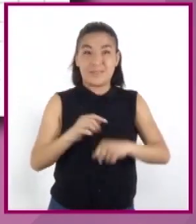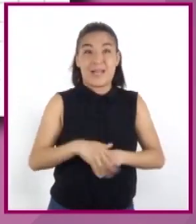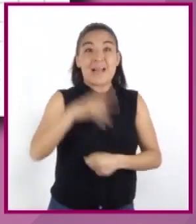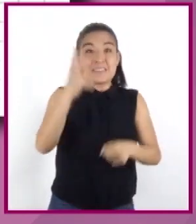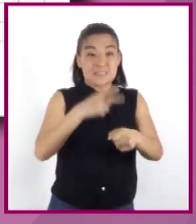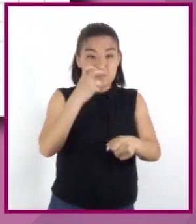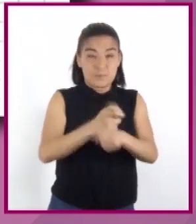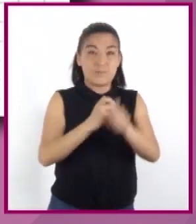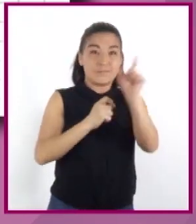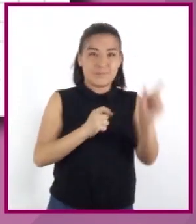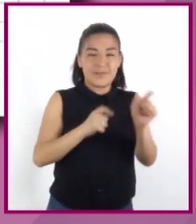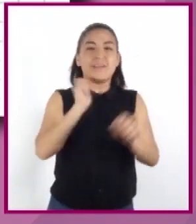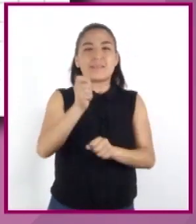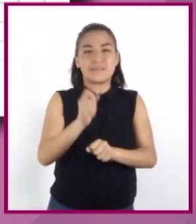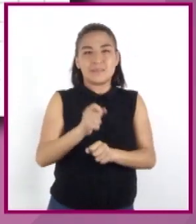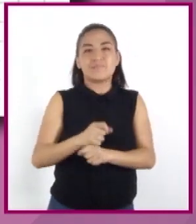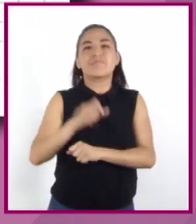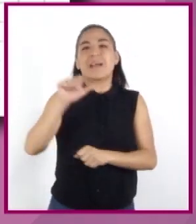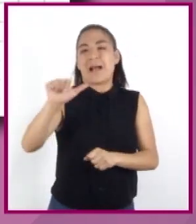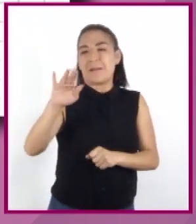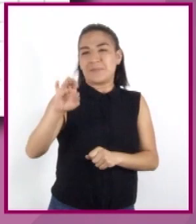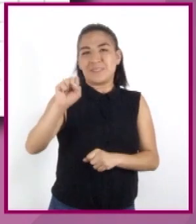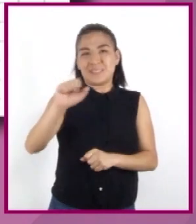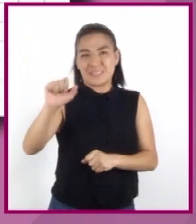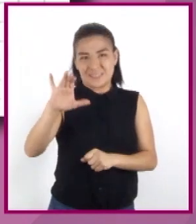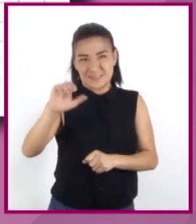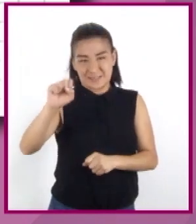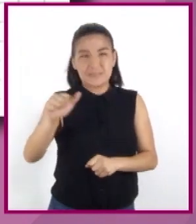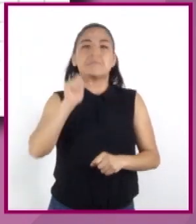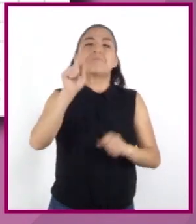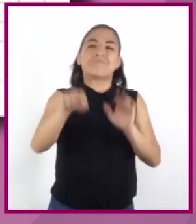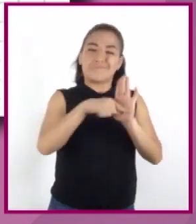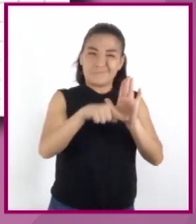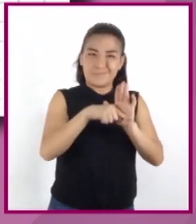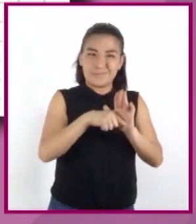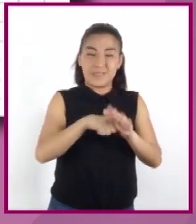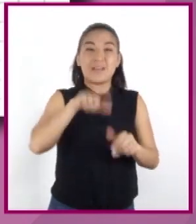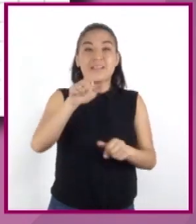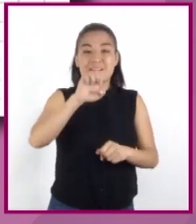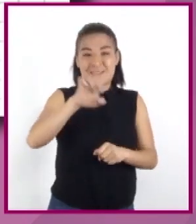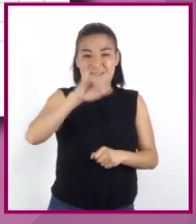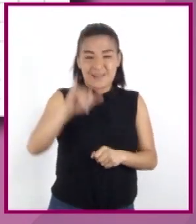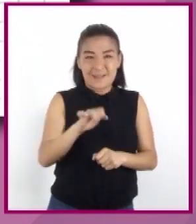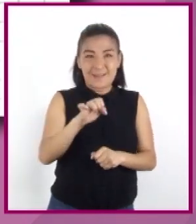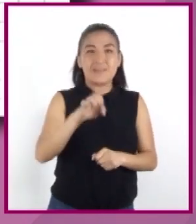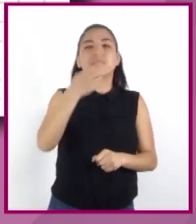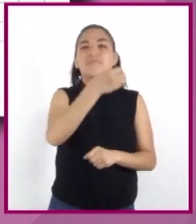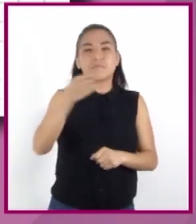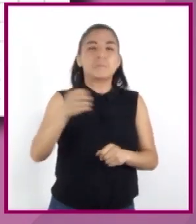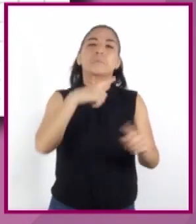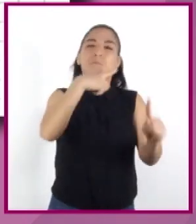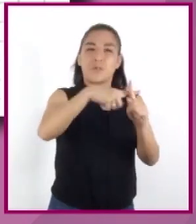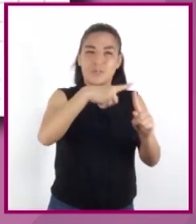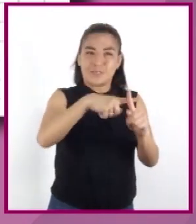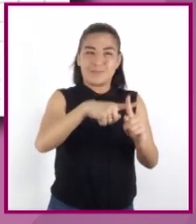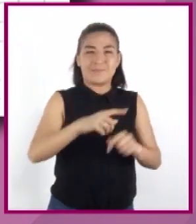segundo cuadrante, el eje de las abscisas es negativa y el eje de las ordenadas es positiva.